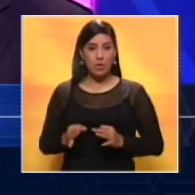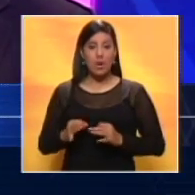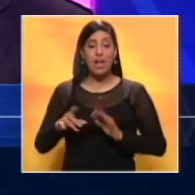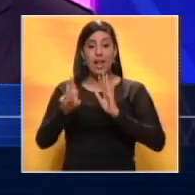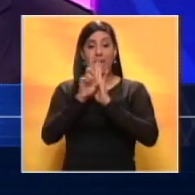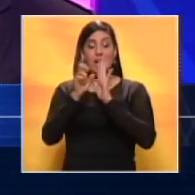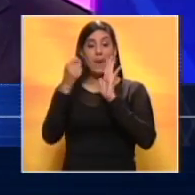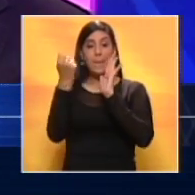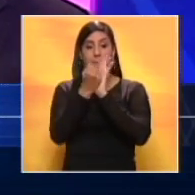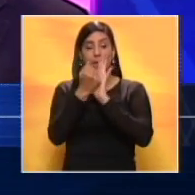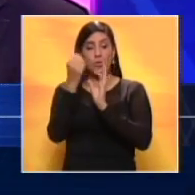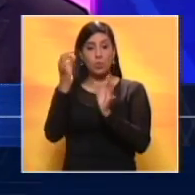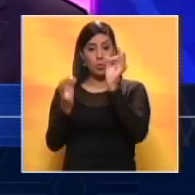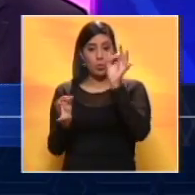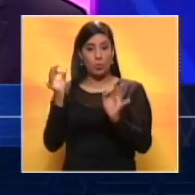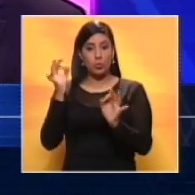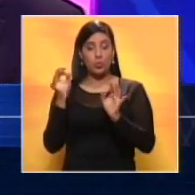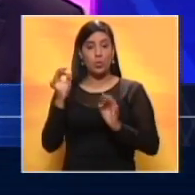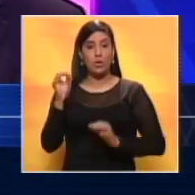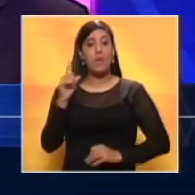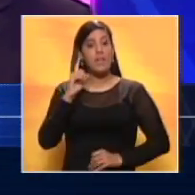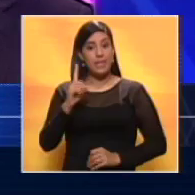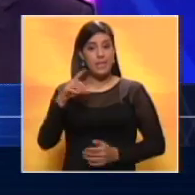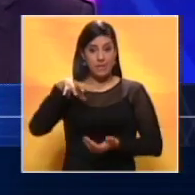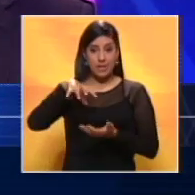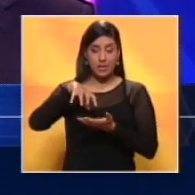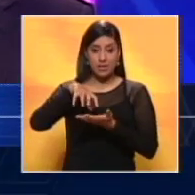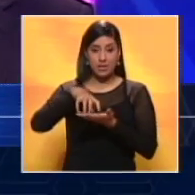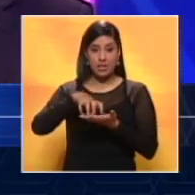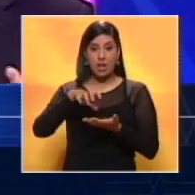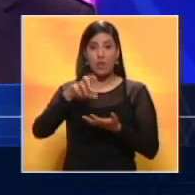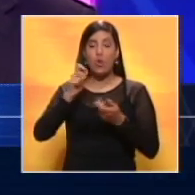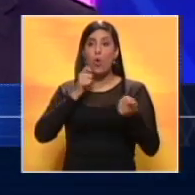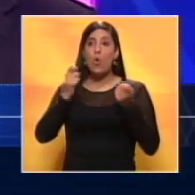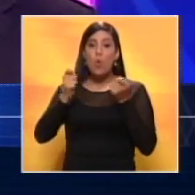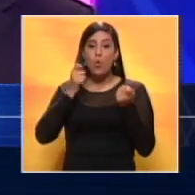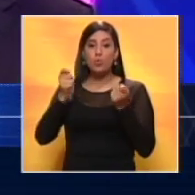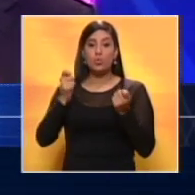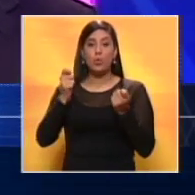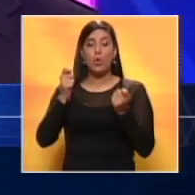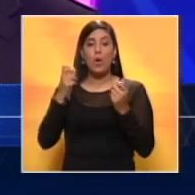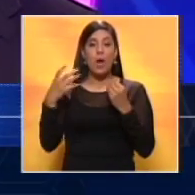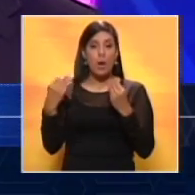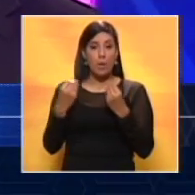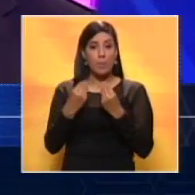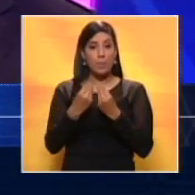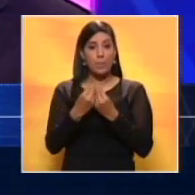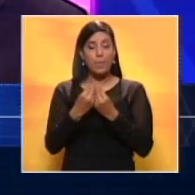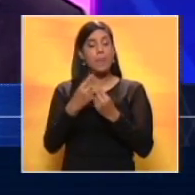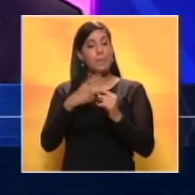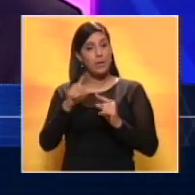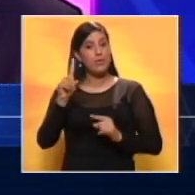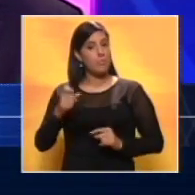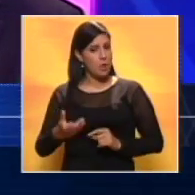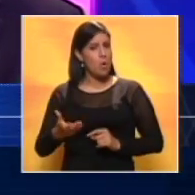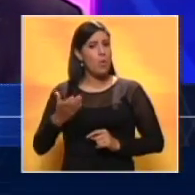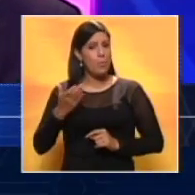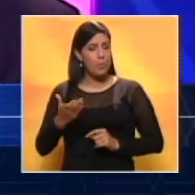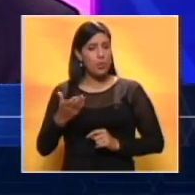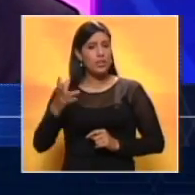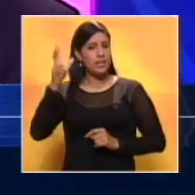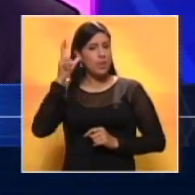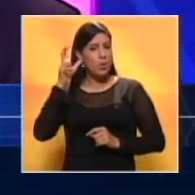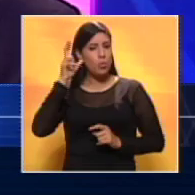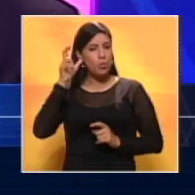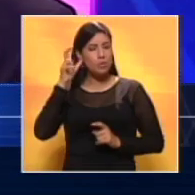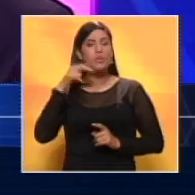la ley de costos y precios justos que se escuche, que el Estado regularice, que acompañe, pero también es importante